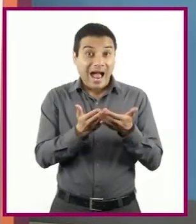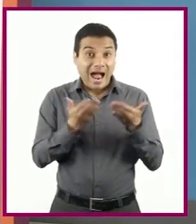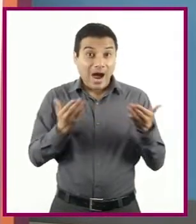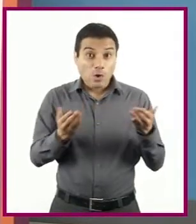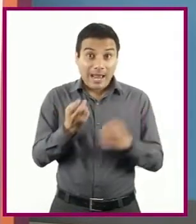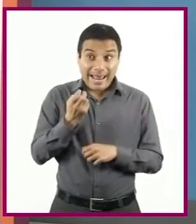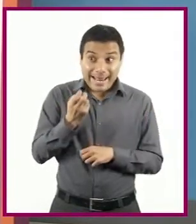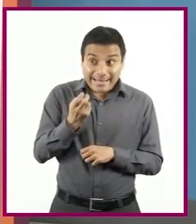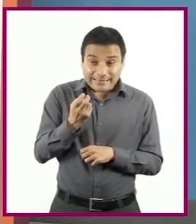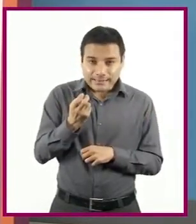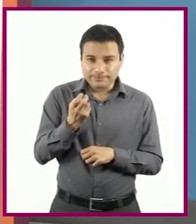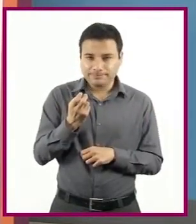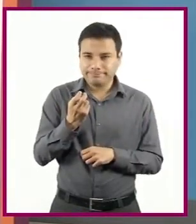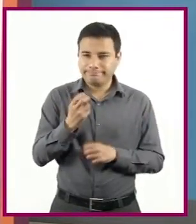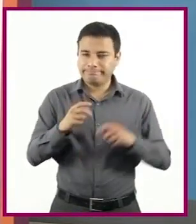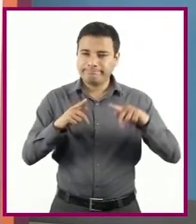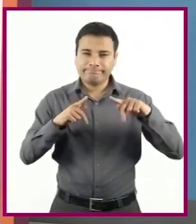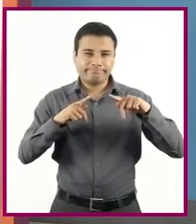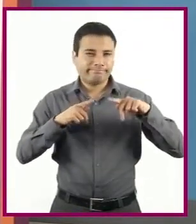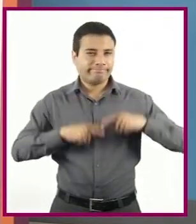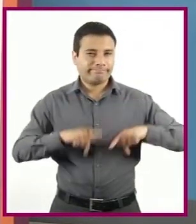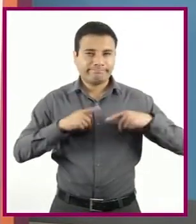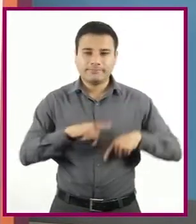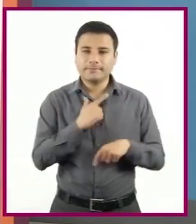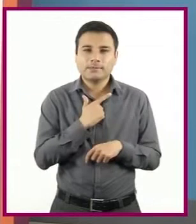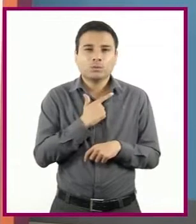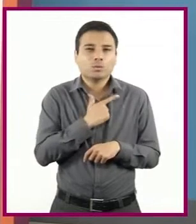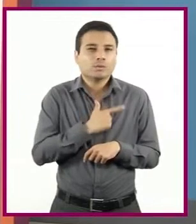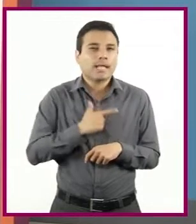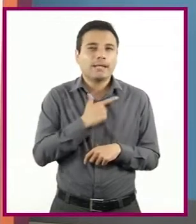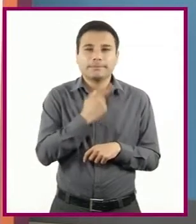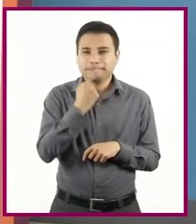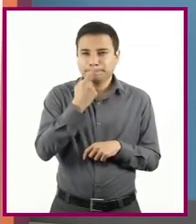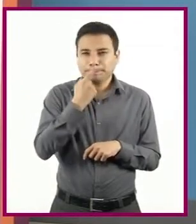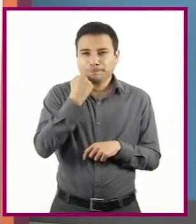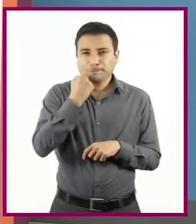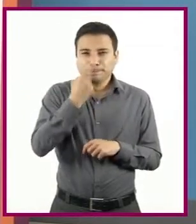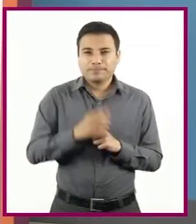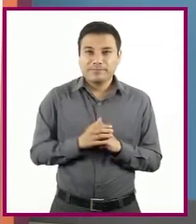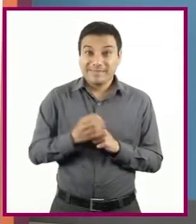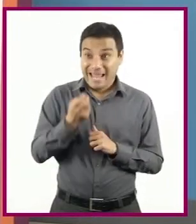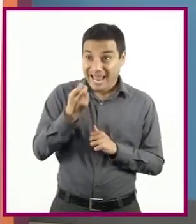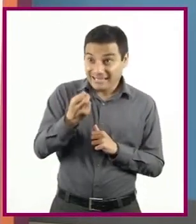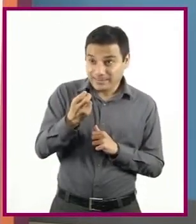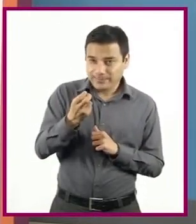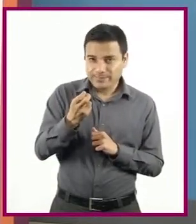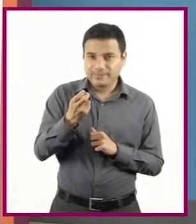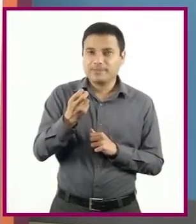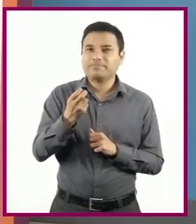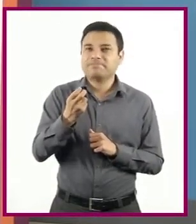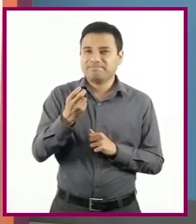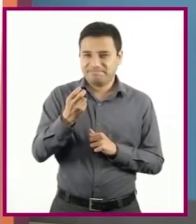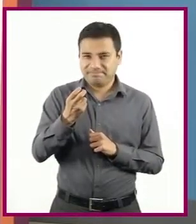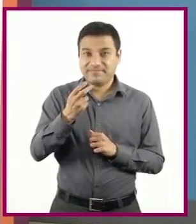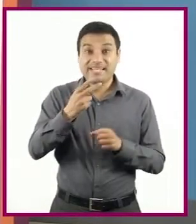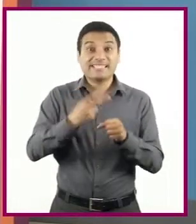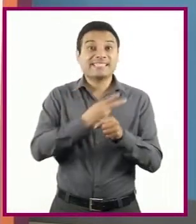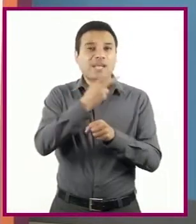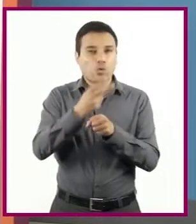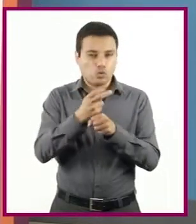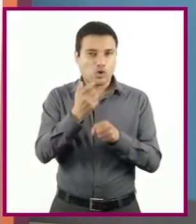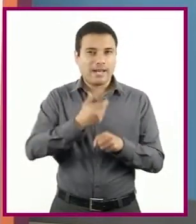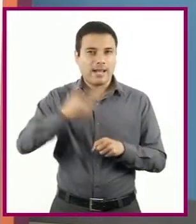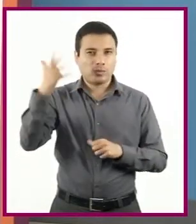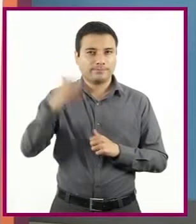especias más cotizadas en el mundo por su aroma, tanto que es la segunda más cara después del azafrán.